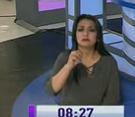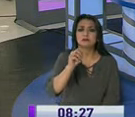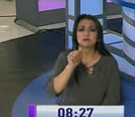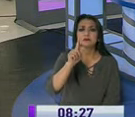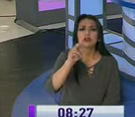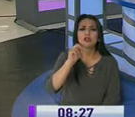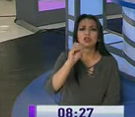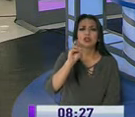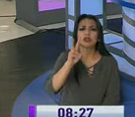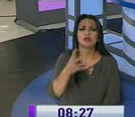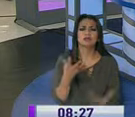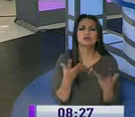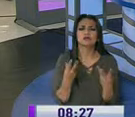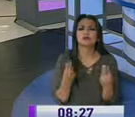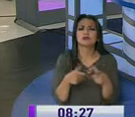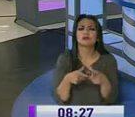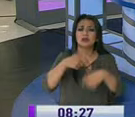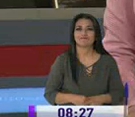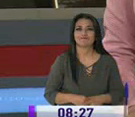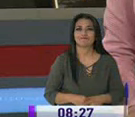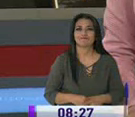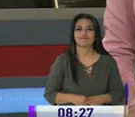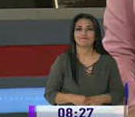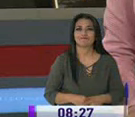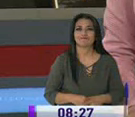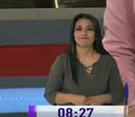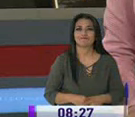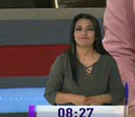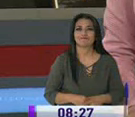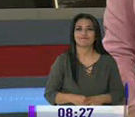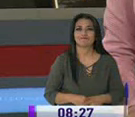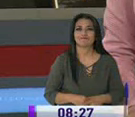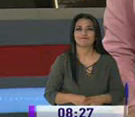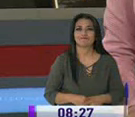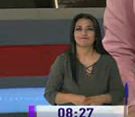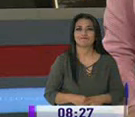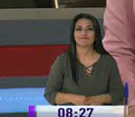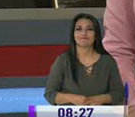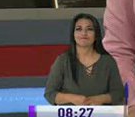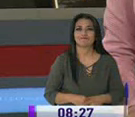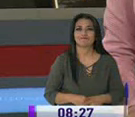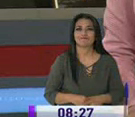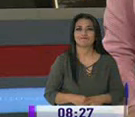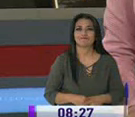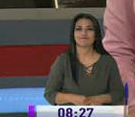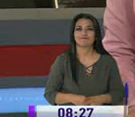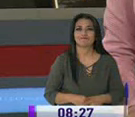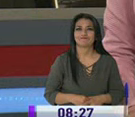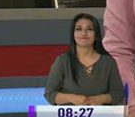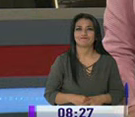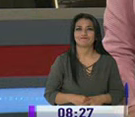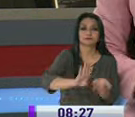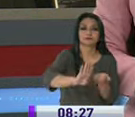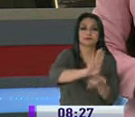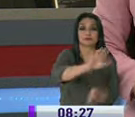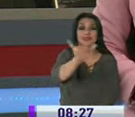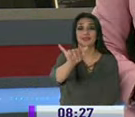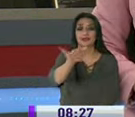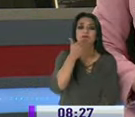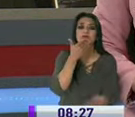semana es libre, que no pasa nada. Y lo peor es que como no hay quien controle, miren esto increíble. Eso sucedió el